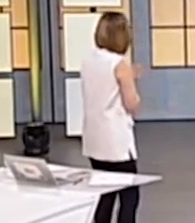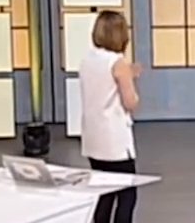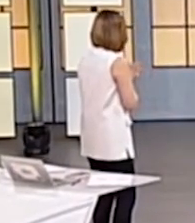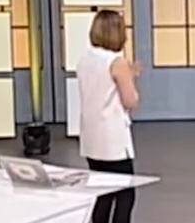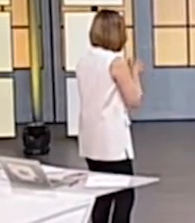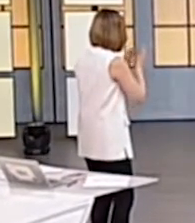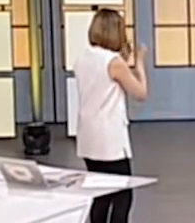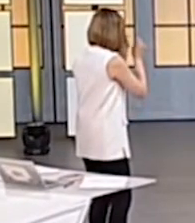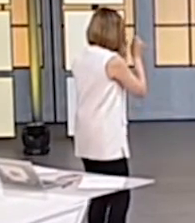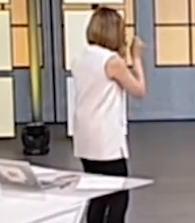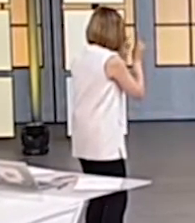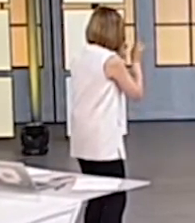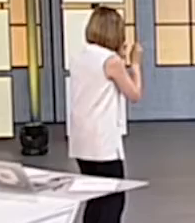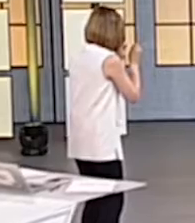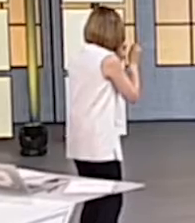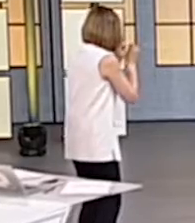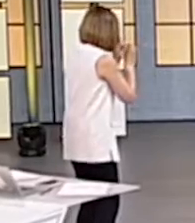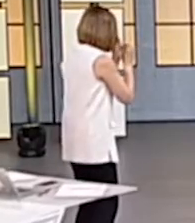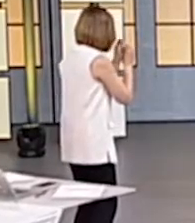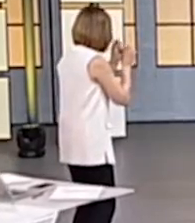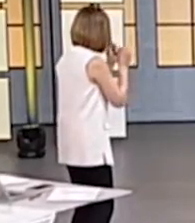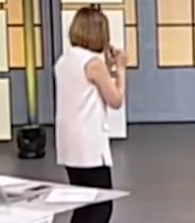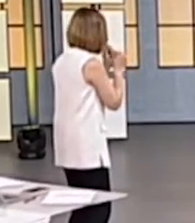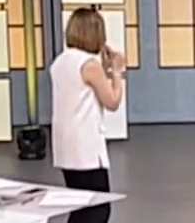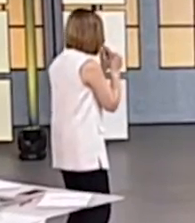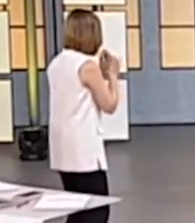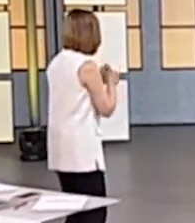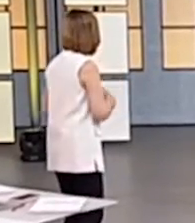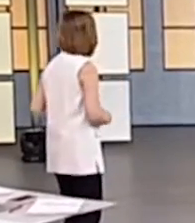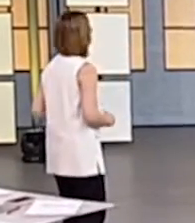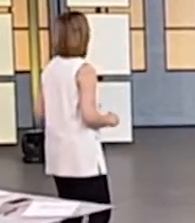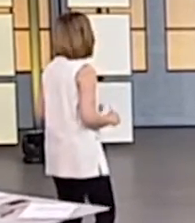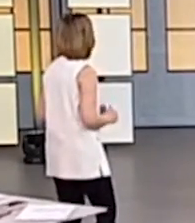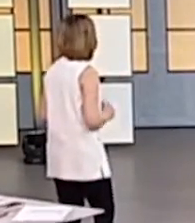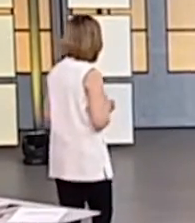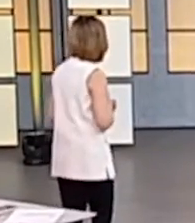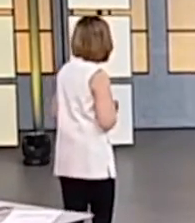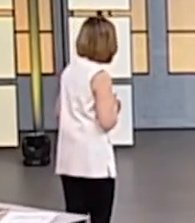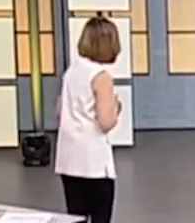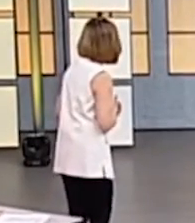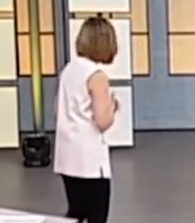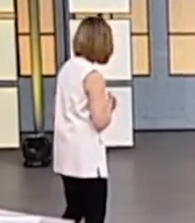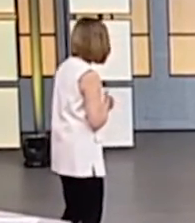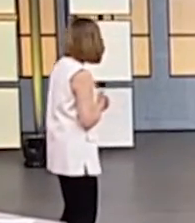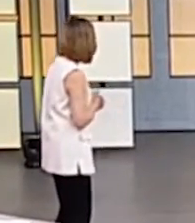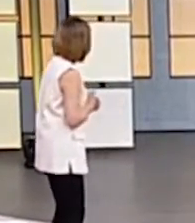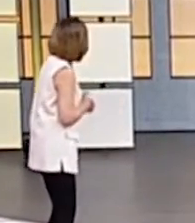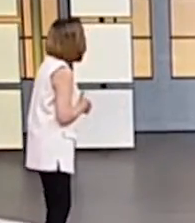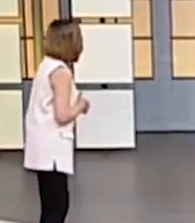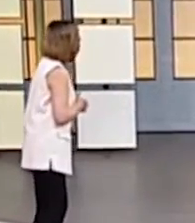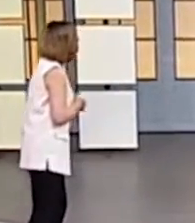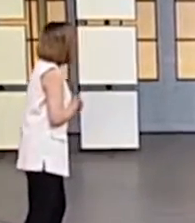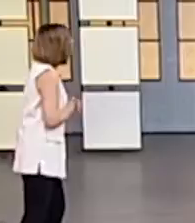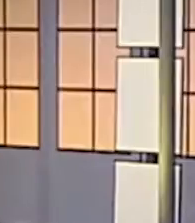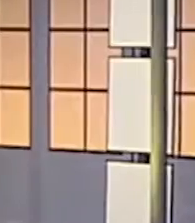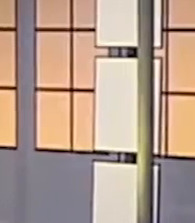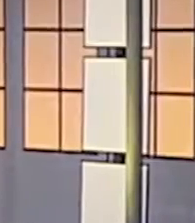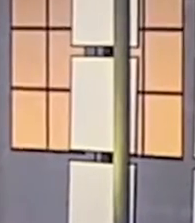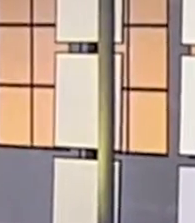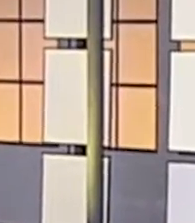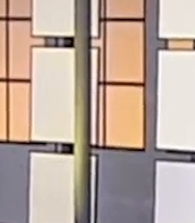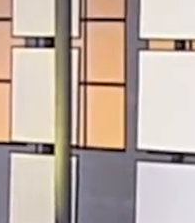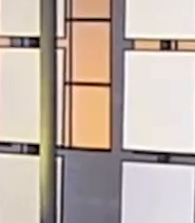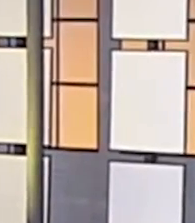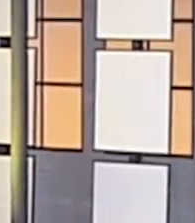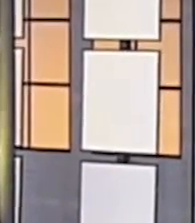mascarilla en interiores. ¿Qué es lo que dice este documento, Vanessa? Vamos a ver concretamente qué es lo que dice este documento. El